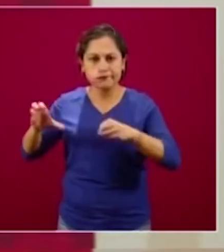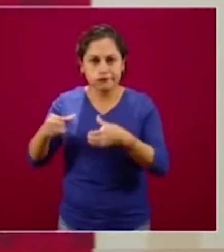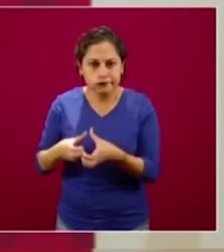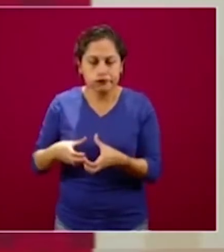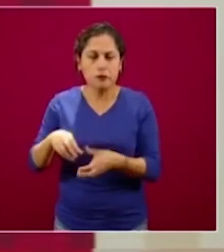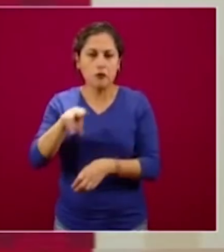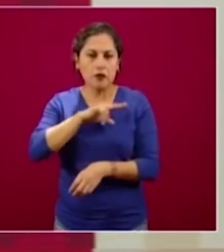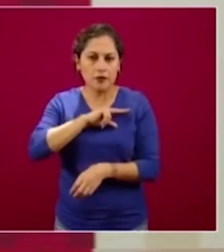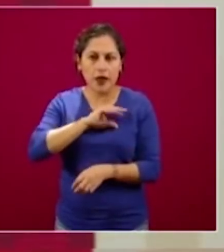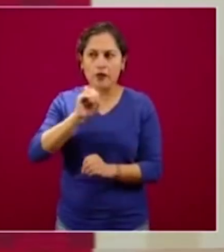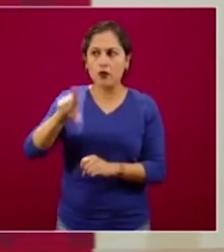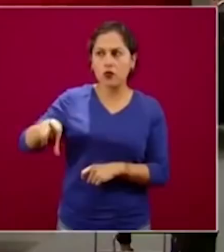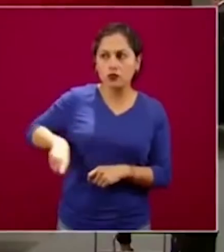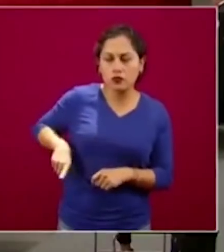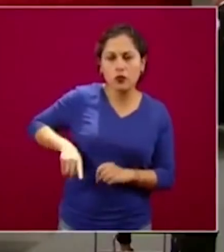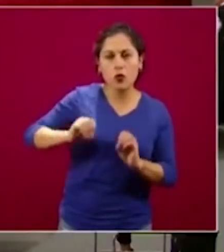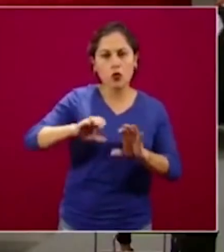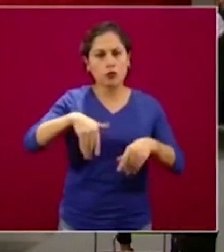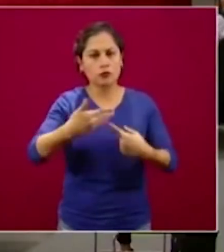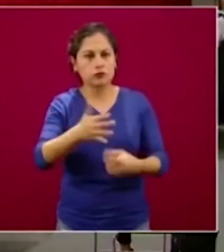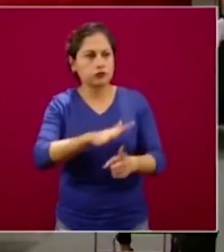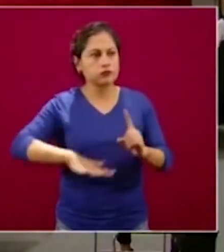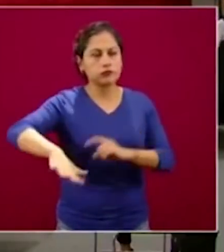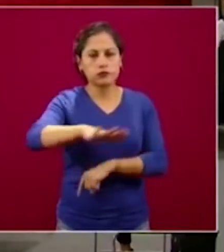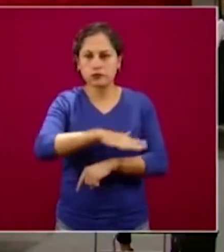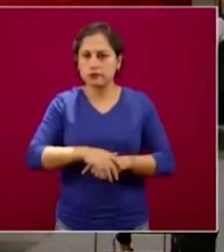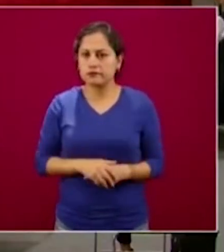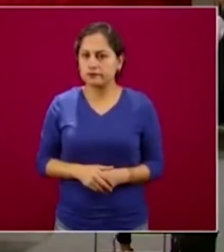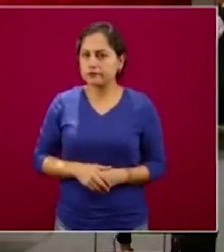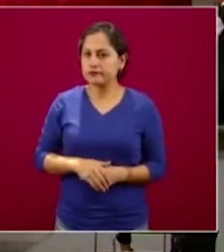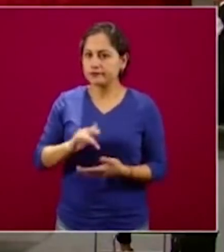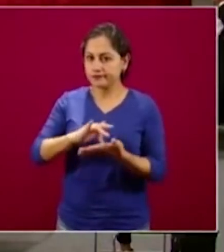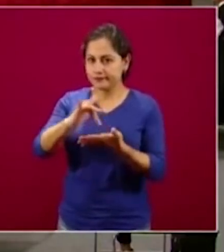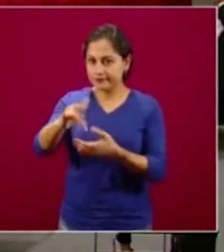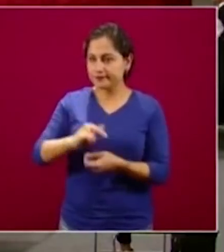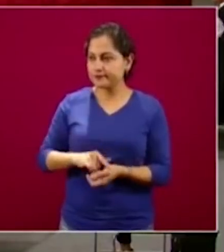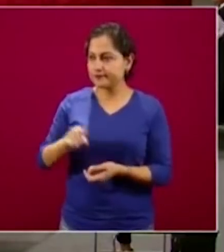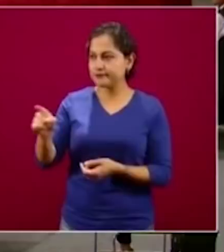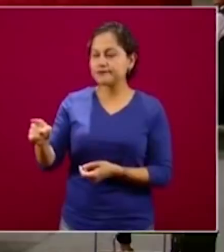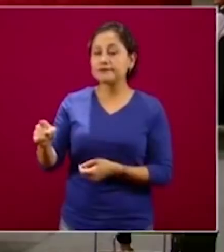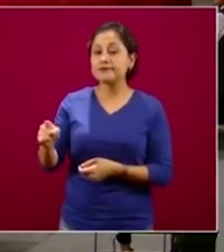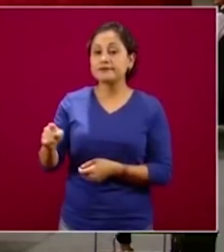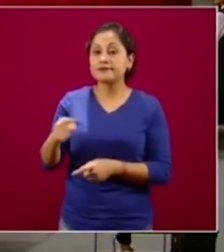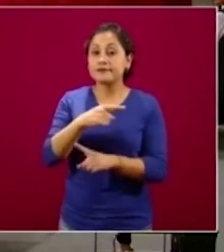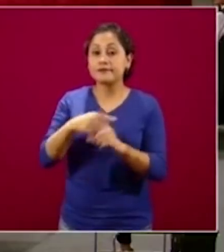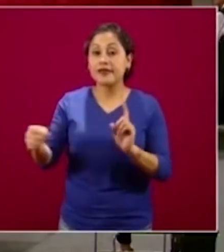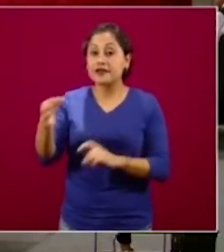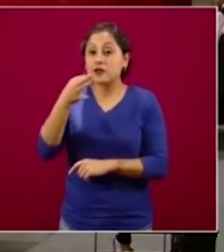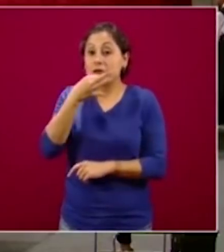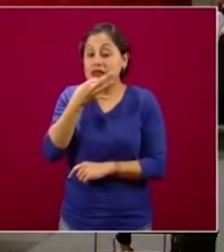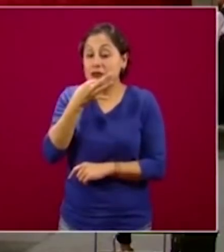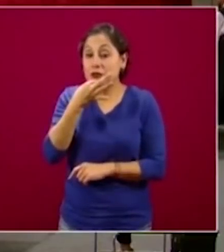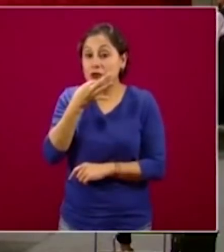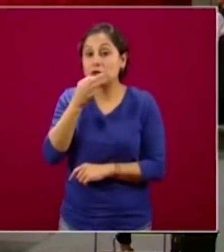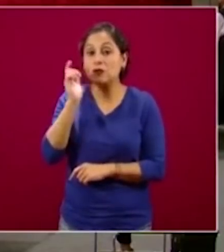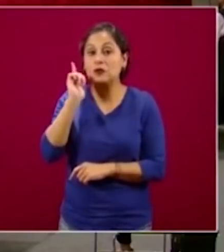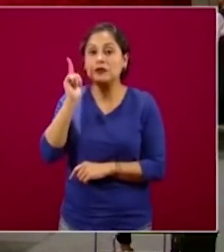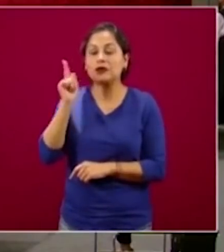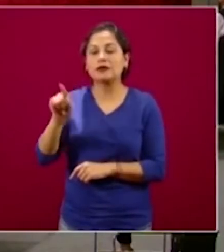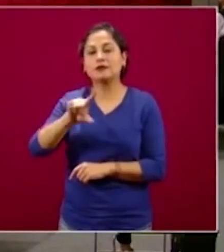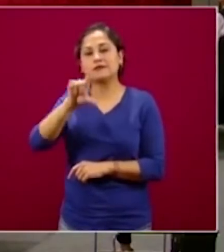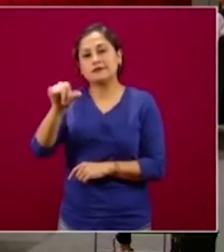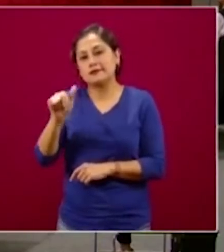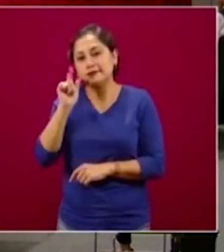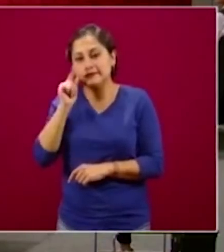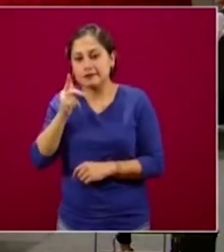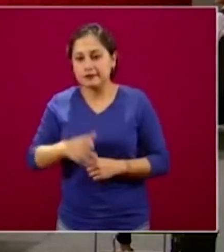privado. Muchas gracias. Medio minuto, Araceli Aranday, a ver si le da tiempo. Si no, quedan pendientes y mañana Gracias, le respondemos.